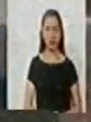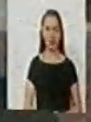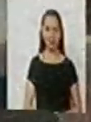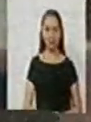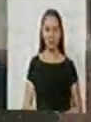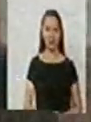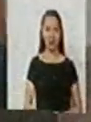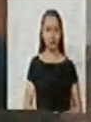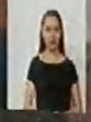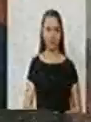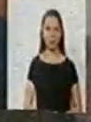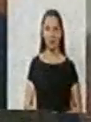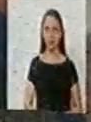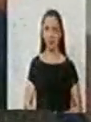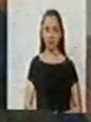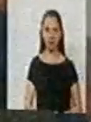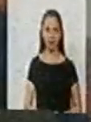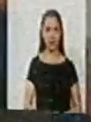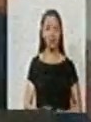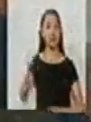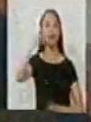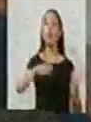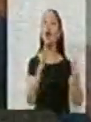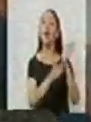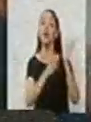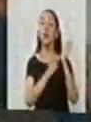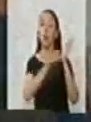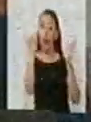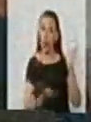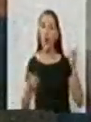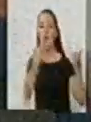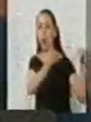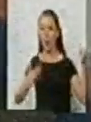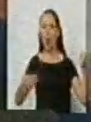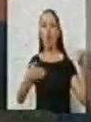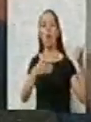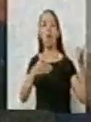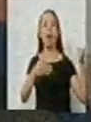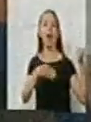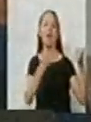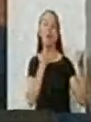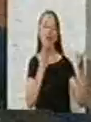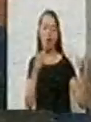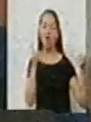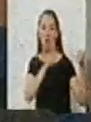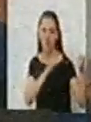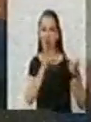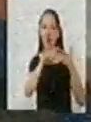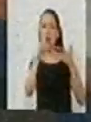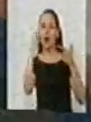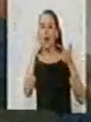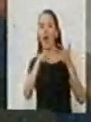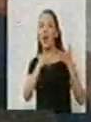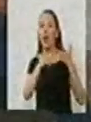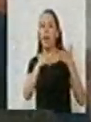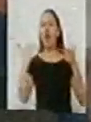con estas pruebas, con los clubes que estuvimos ya realizando allá, con River, con Boca, con Argentinos Juniors, Huracán y